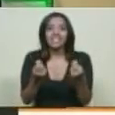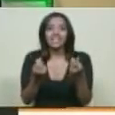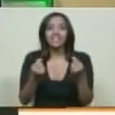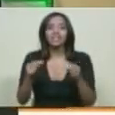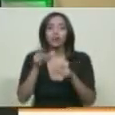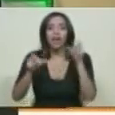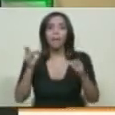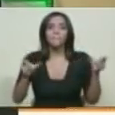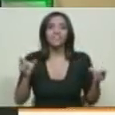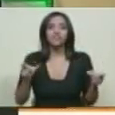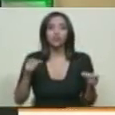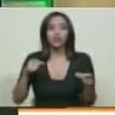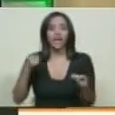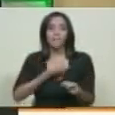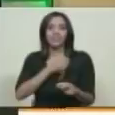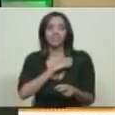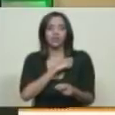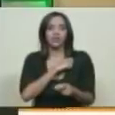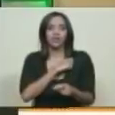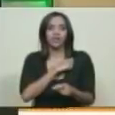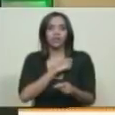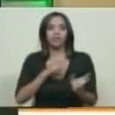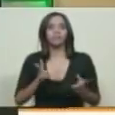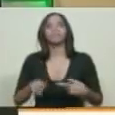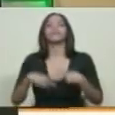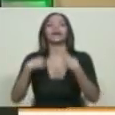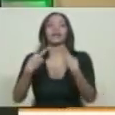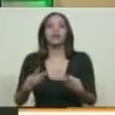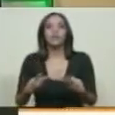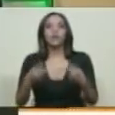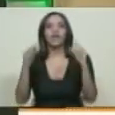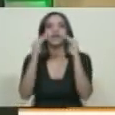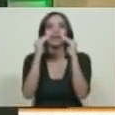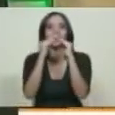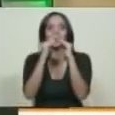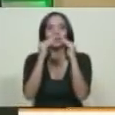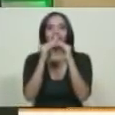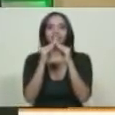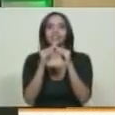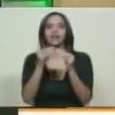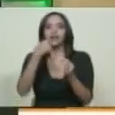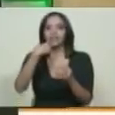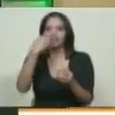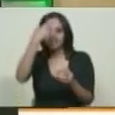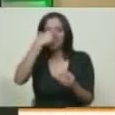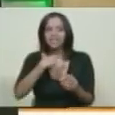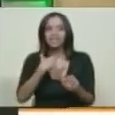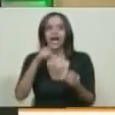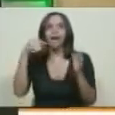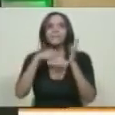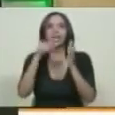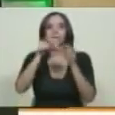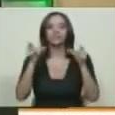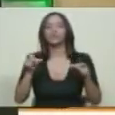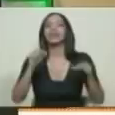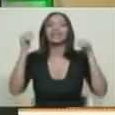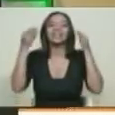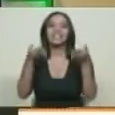los españoles, para procurar una cierta vivienda digna a miles de personas, y resulta que